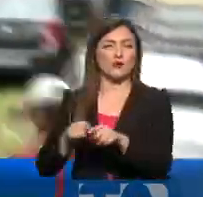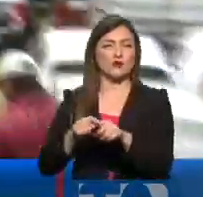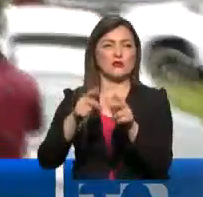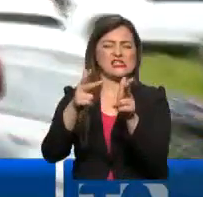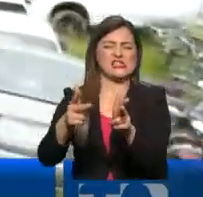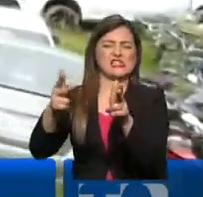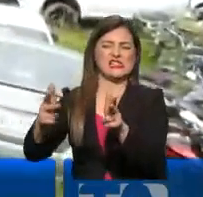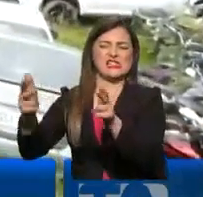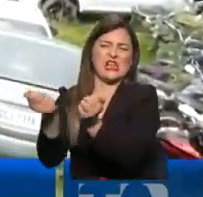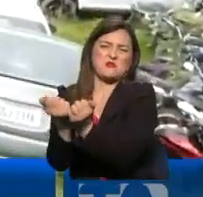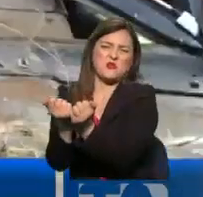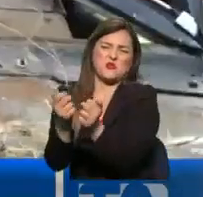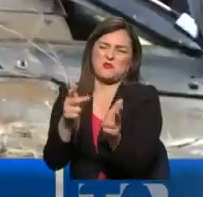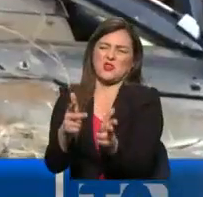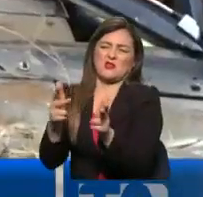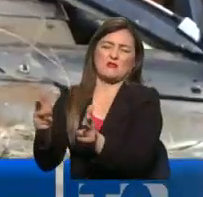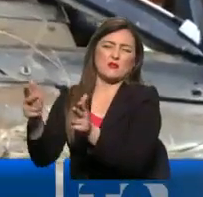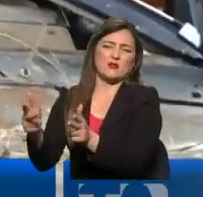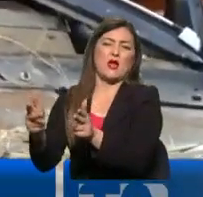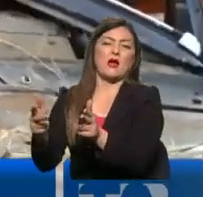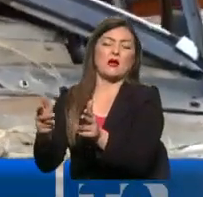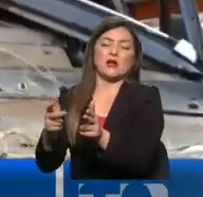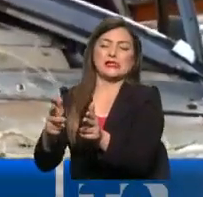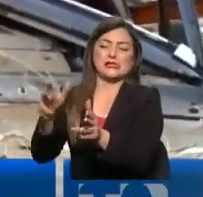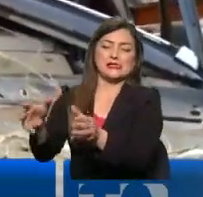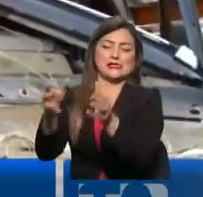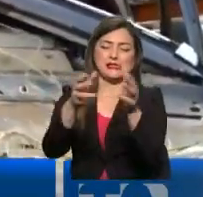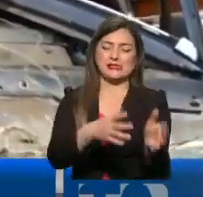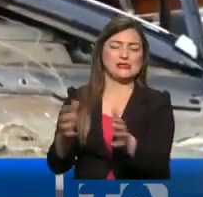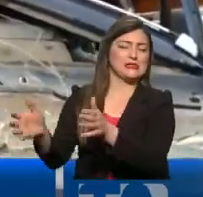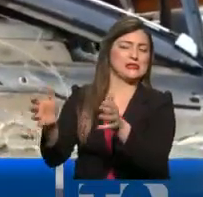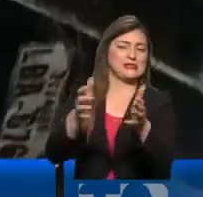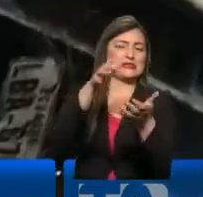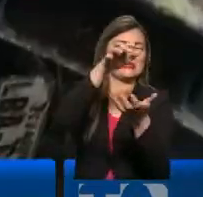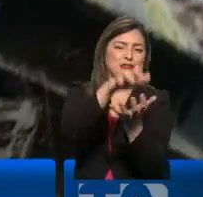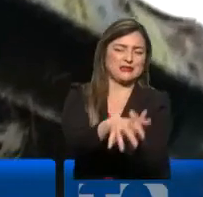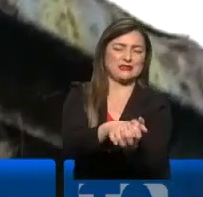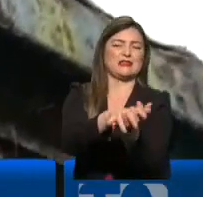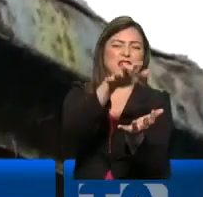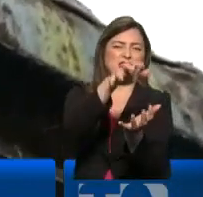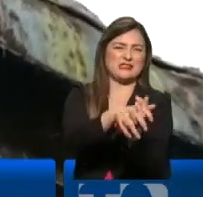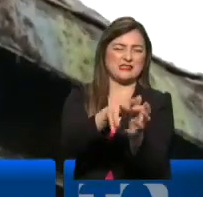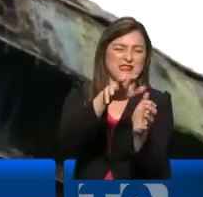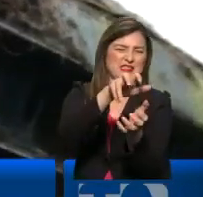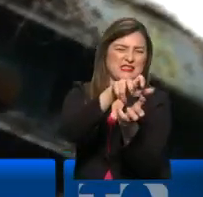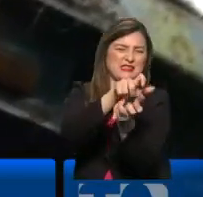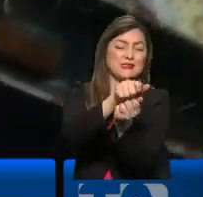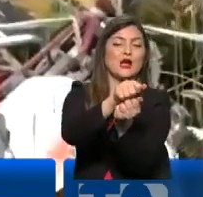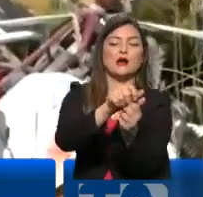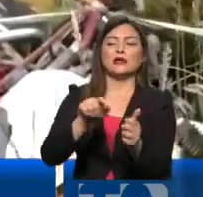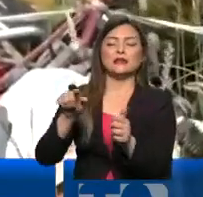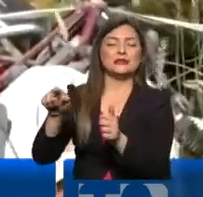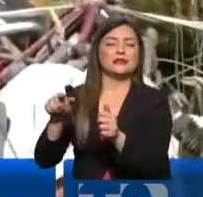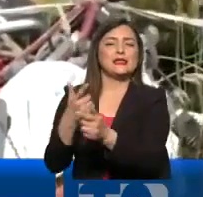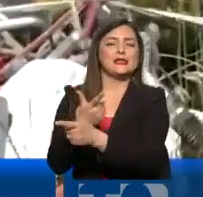de la policía en todo el país de cuya tarea se encarga la empresa reciclajes nacionales según los datos que maneja la policía judicial